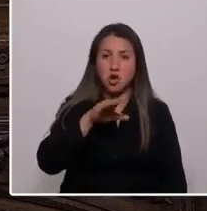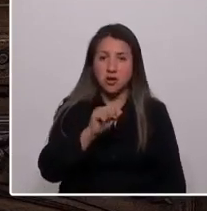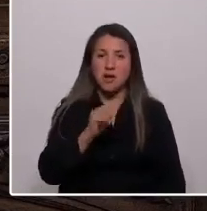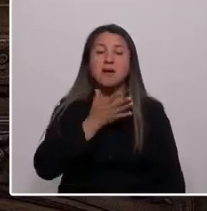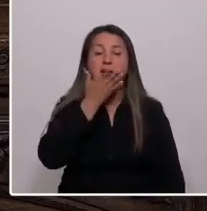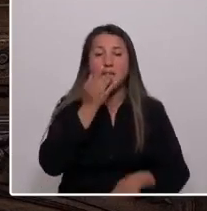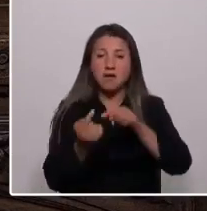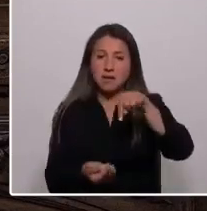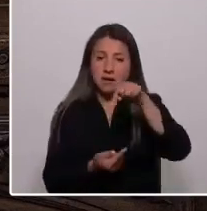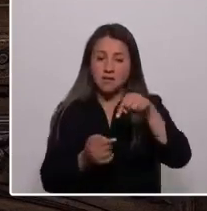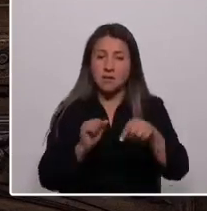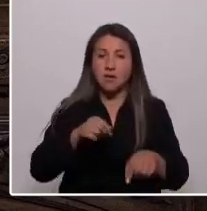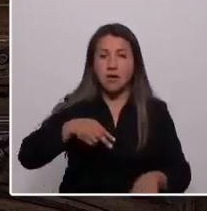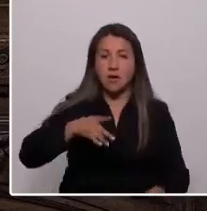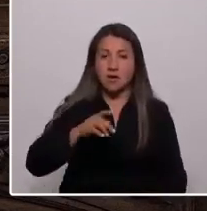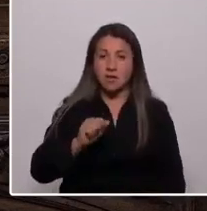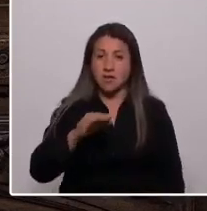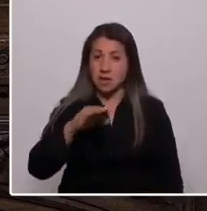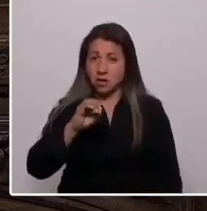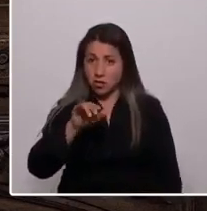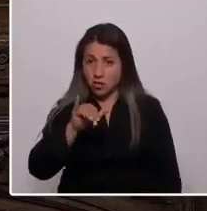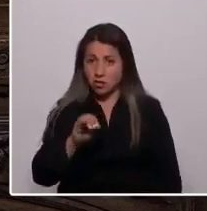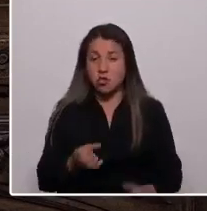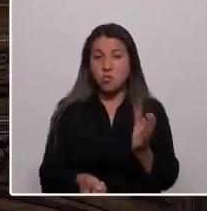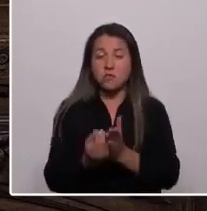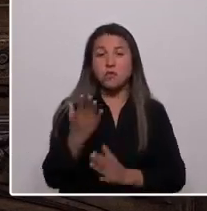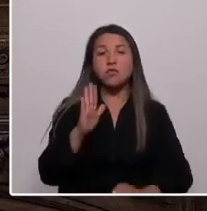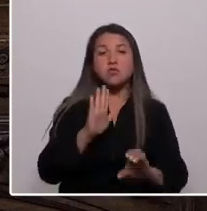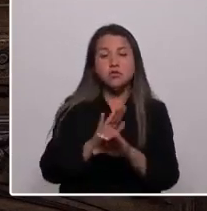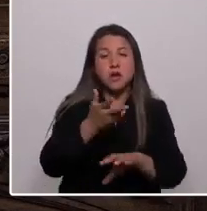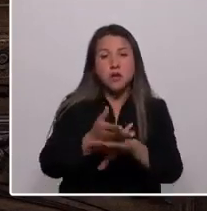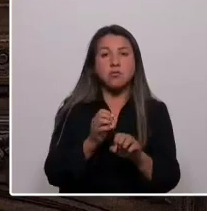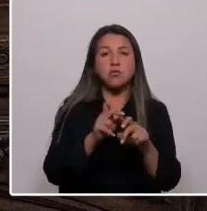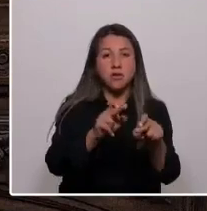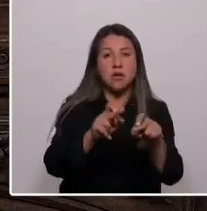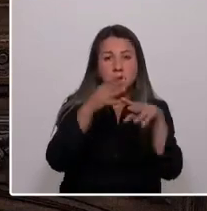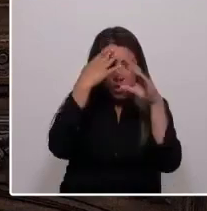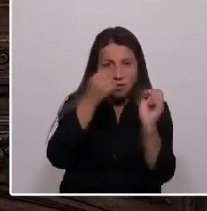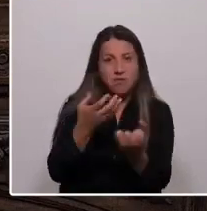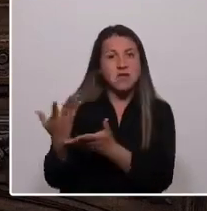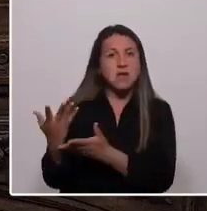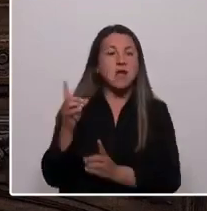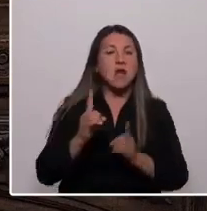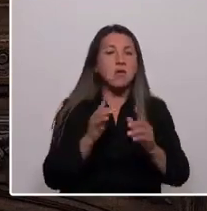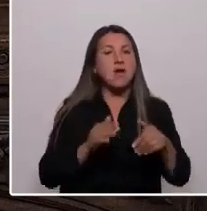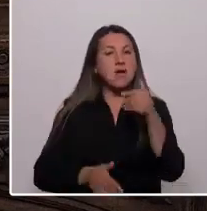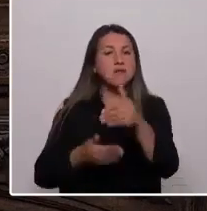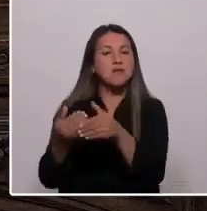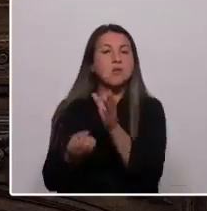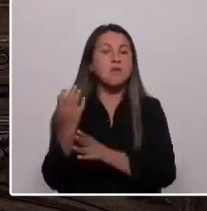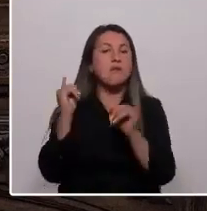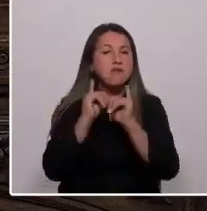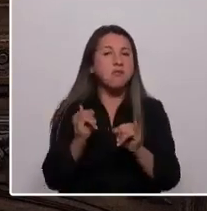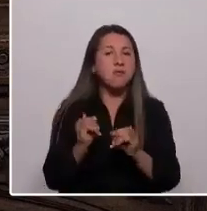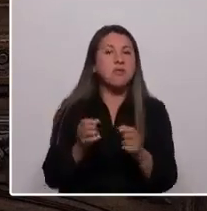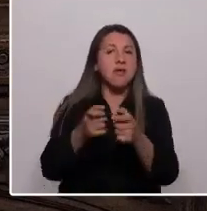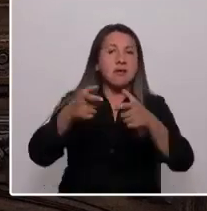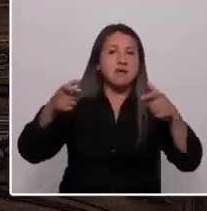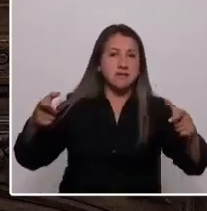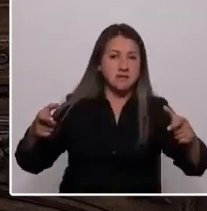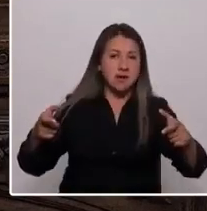cayó esta nueva constitución es una oportunidad para dejar atrás viejas prácticas y avanzar en nuevas formas de crecimiento o decrecimiento